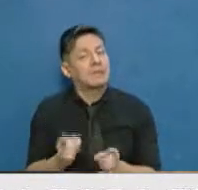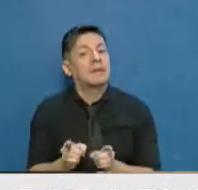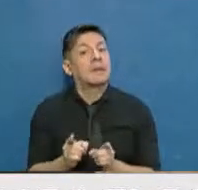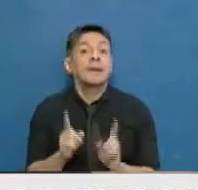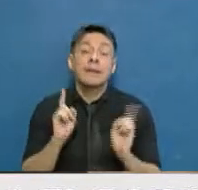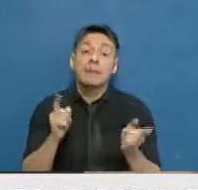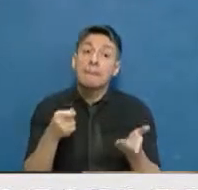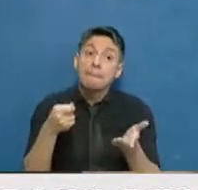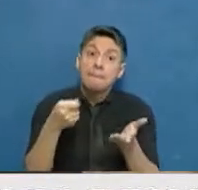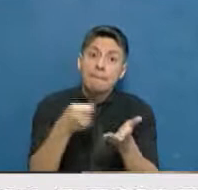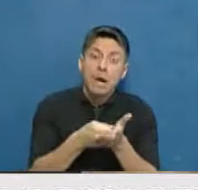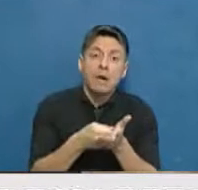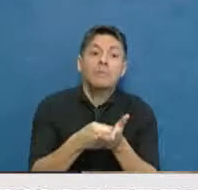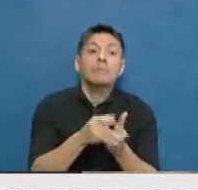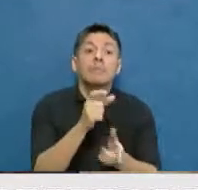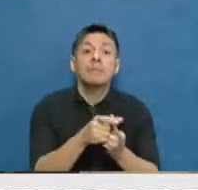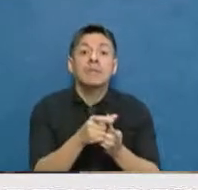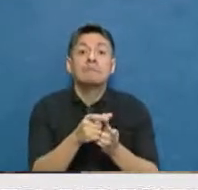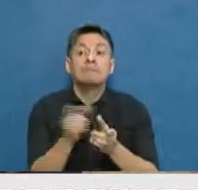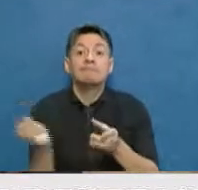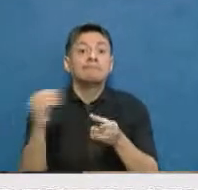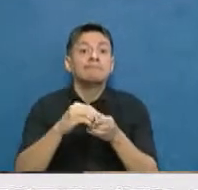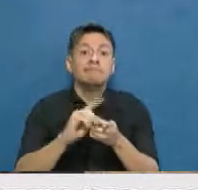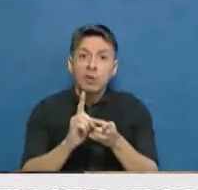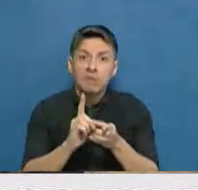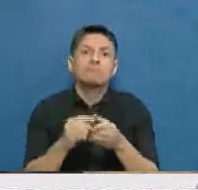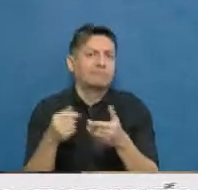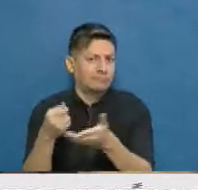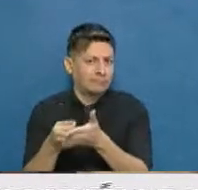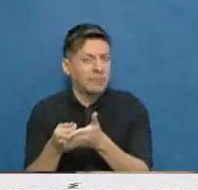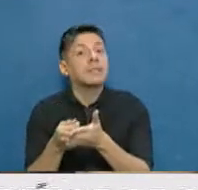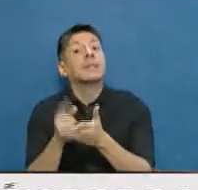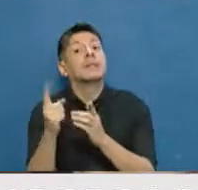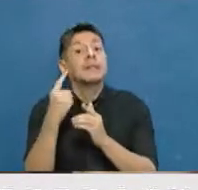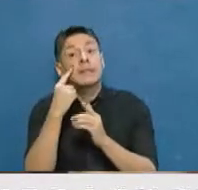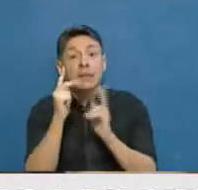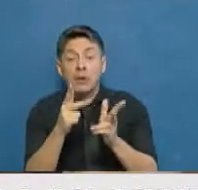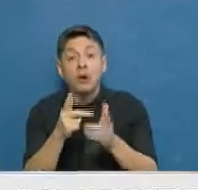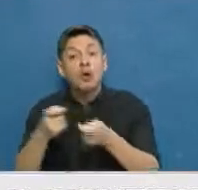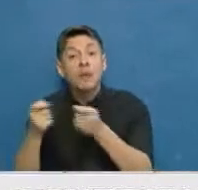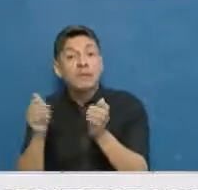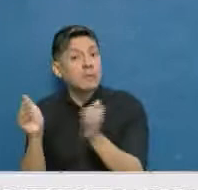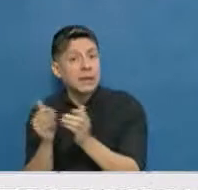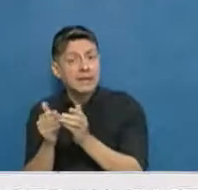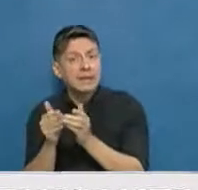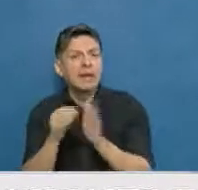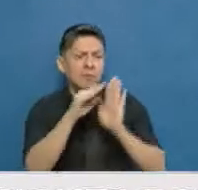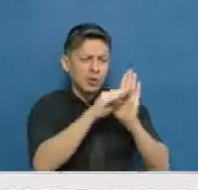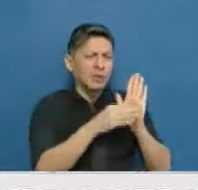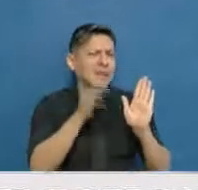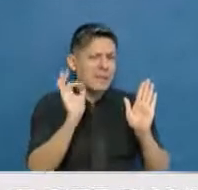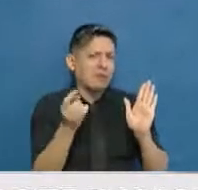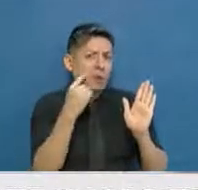incluidos en las exenciones. En tanto, el intendente dejó en claro que el comercio minorista sabe de los protocolos y están listos para